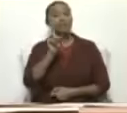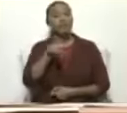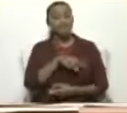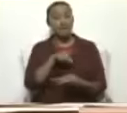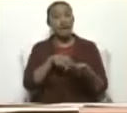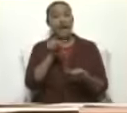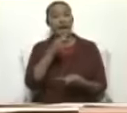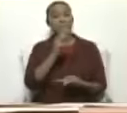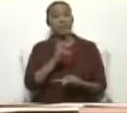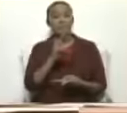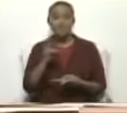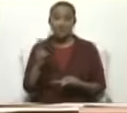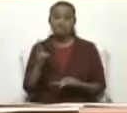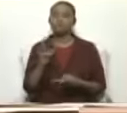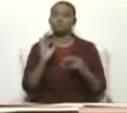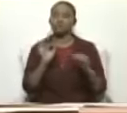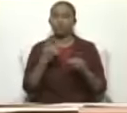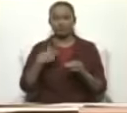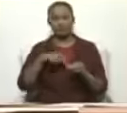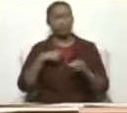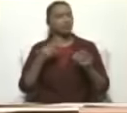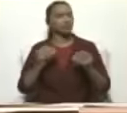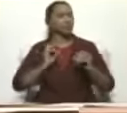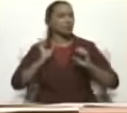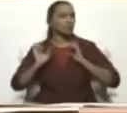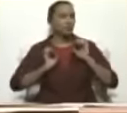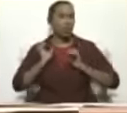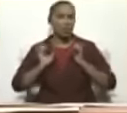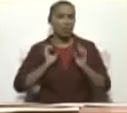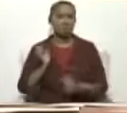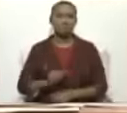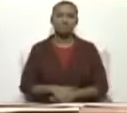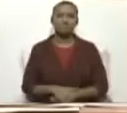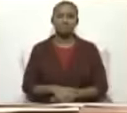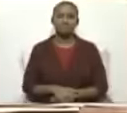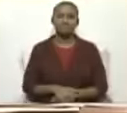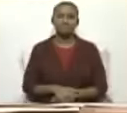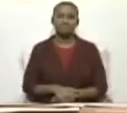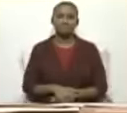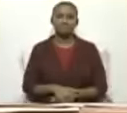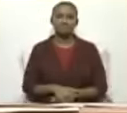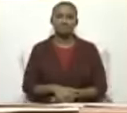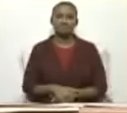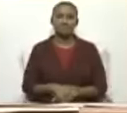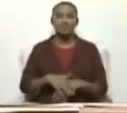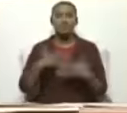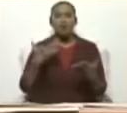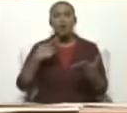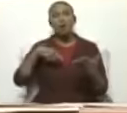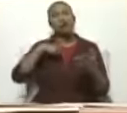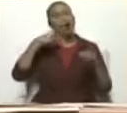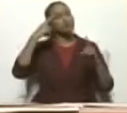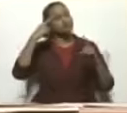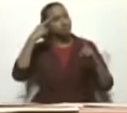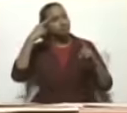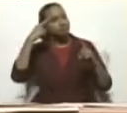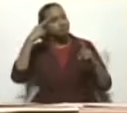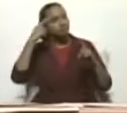Pero más allá de la emoción está lo racional, ¿no? Es lo lógico que uno saca conclusiones de estas cosas.